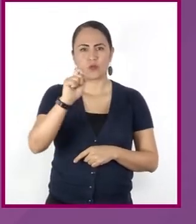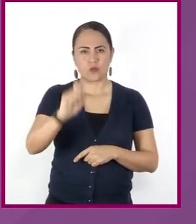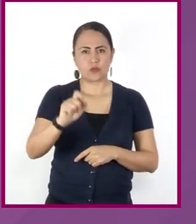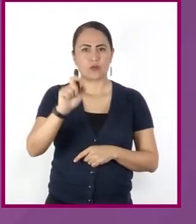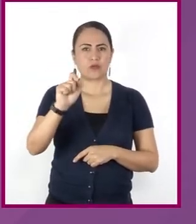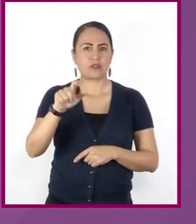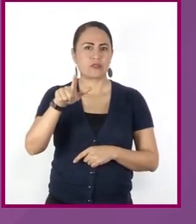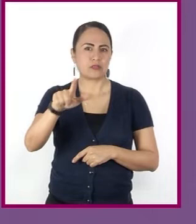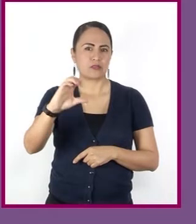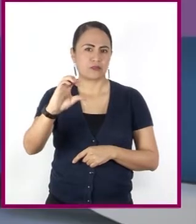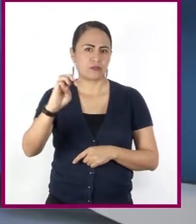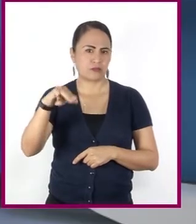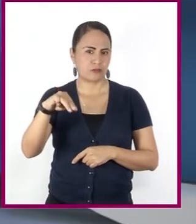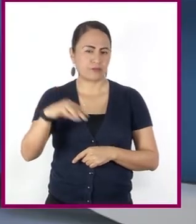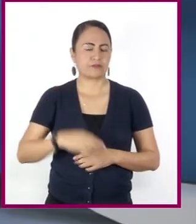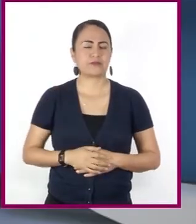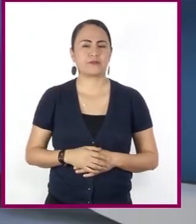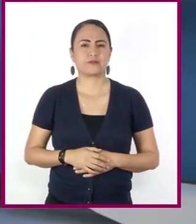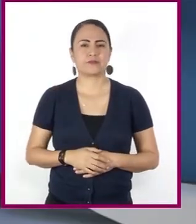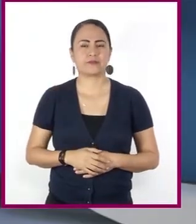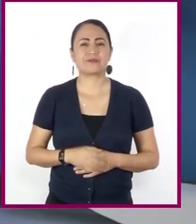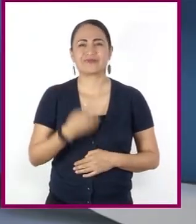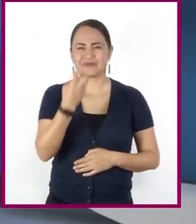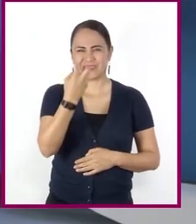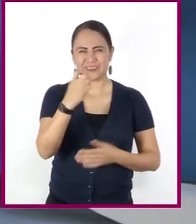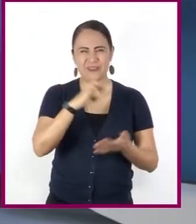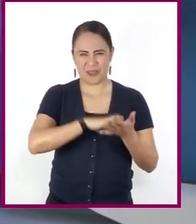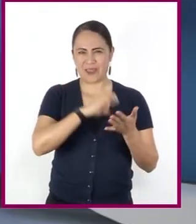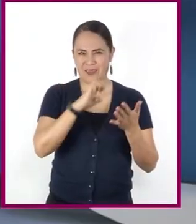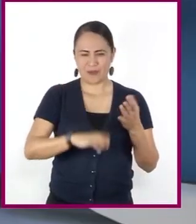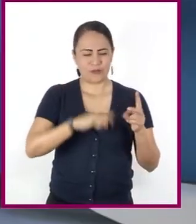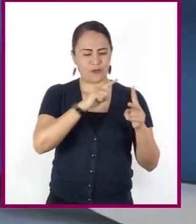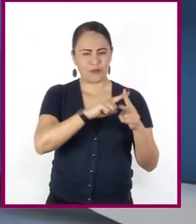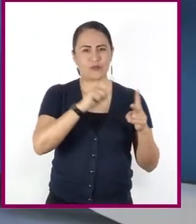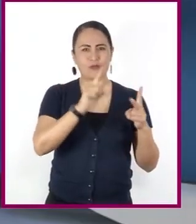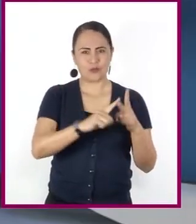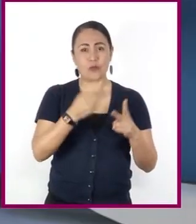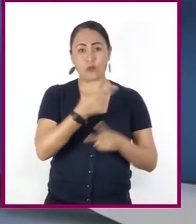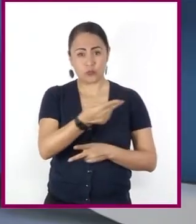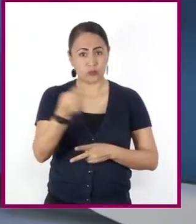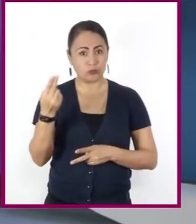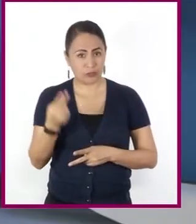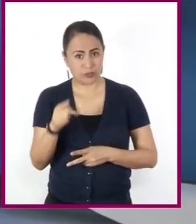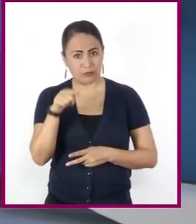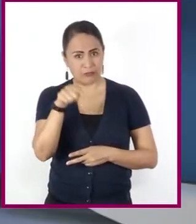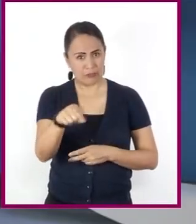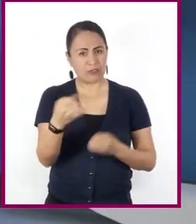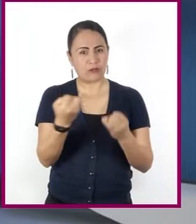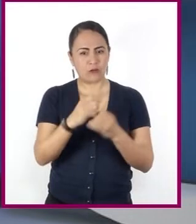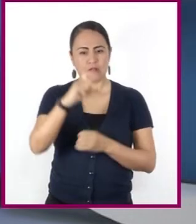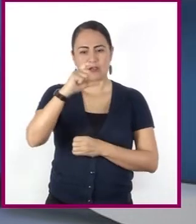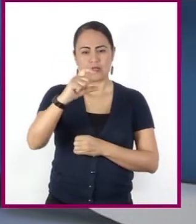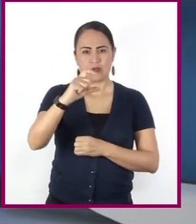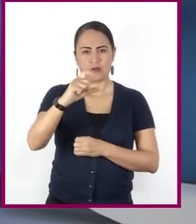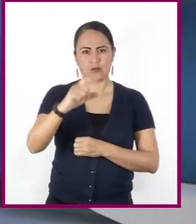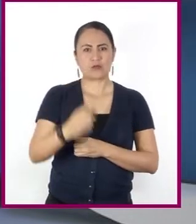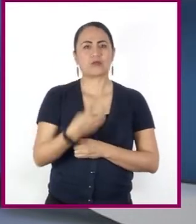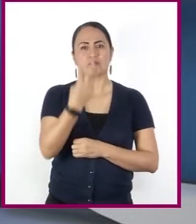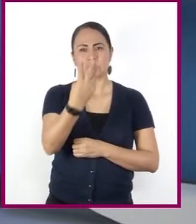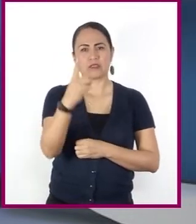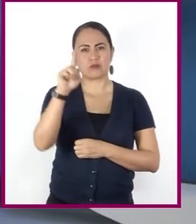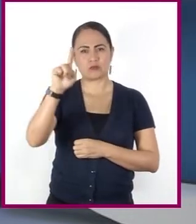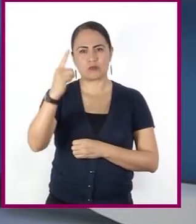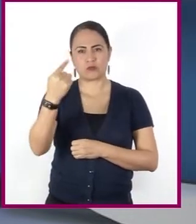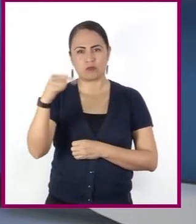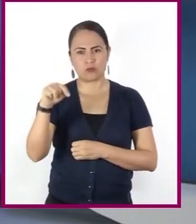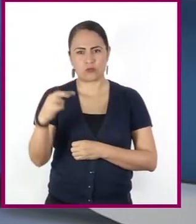1.27 centímetros. Con los ejemplos anteriores, ahora ustedes resuelvan para los clavos de